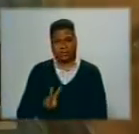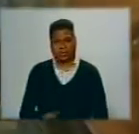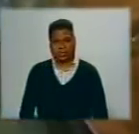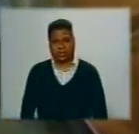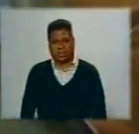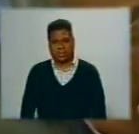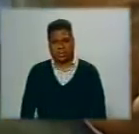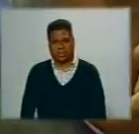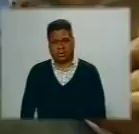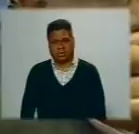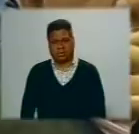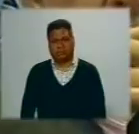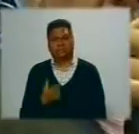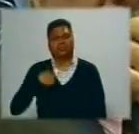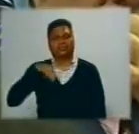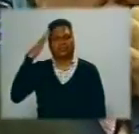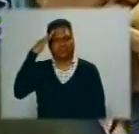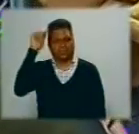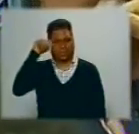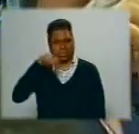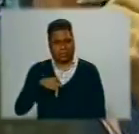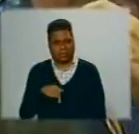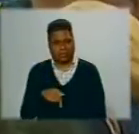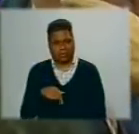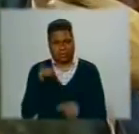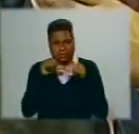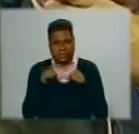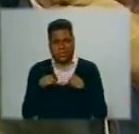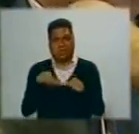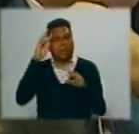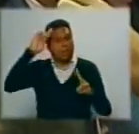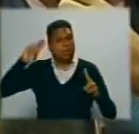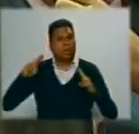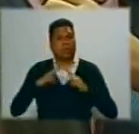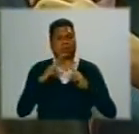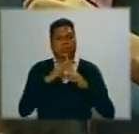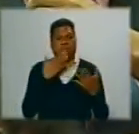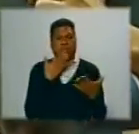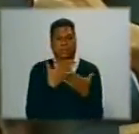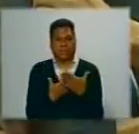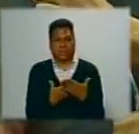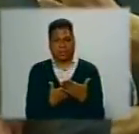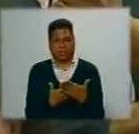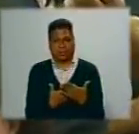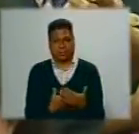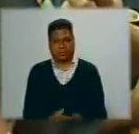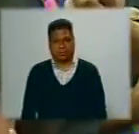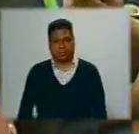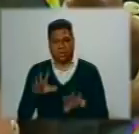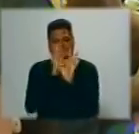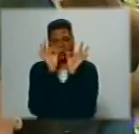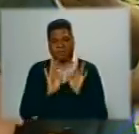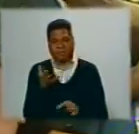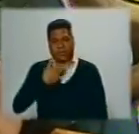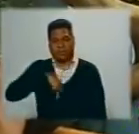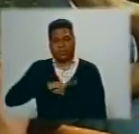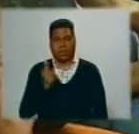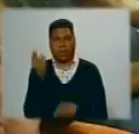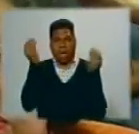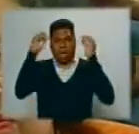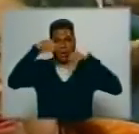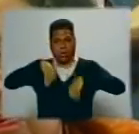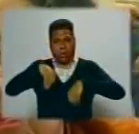hemos reconocido y seguimos reconociendo y solicitando. De tal manera que este es un acuerdo